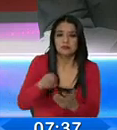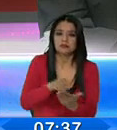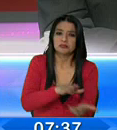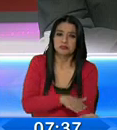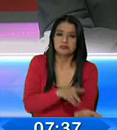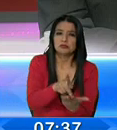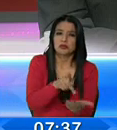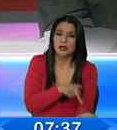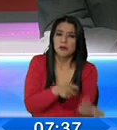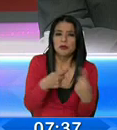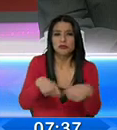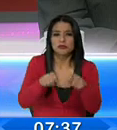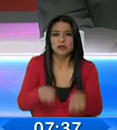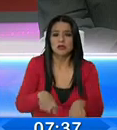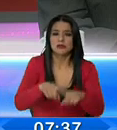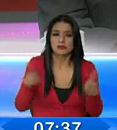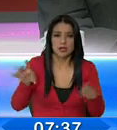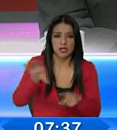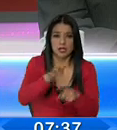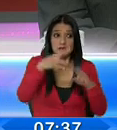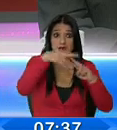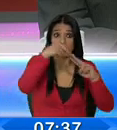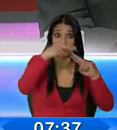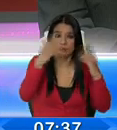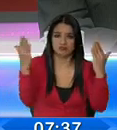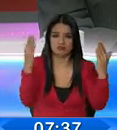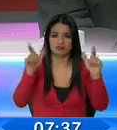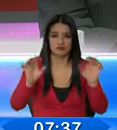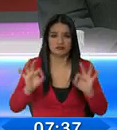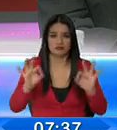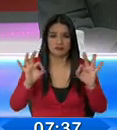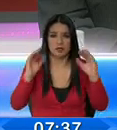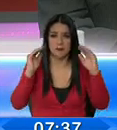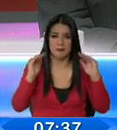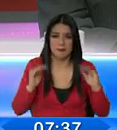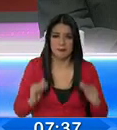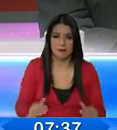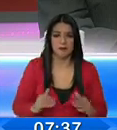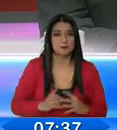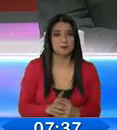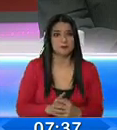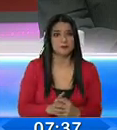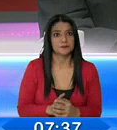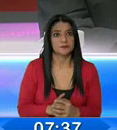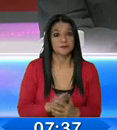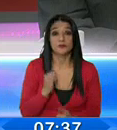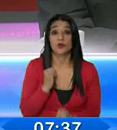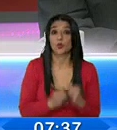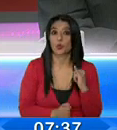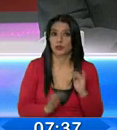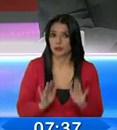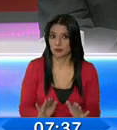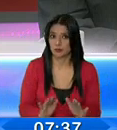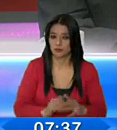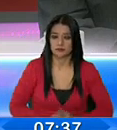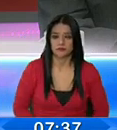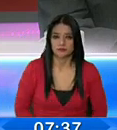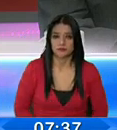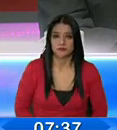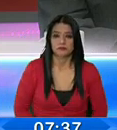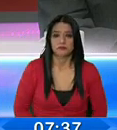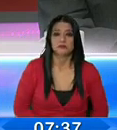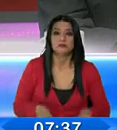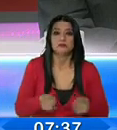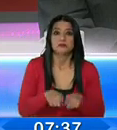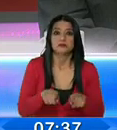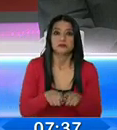y contratos de distinto tipo. Y por último, y esto no es menor, quizá debería estar en primer lugar, la